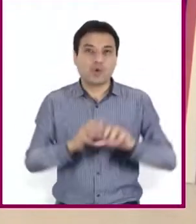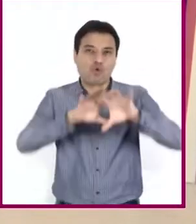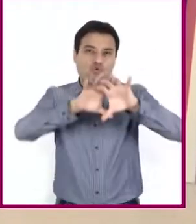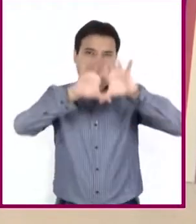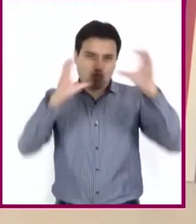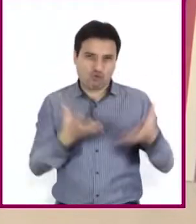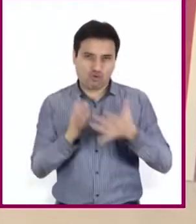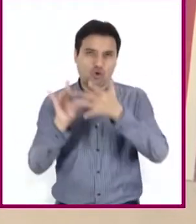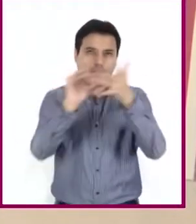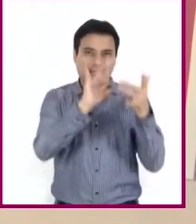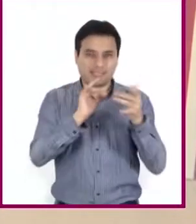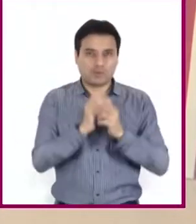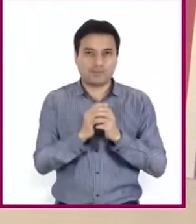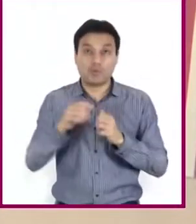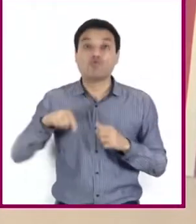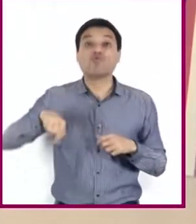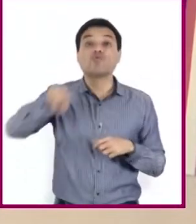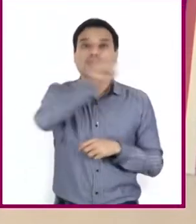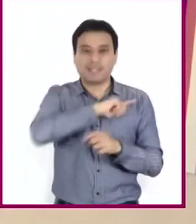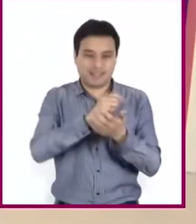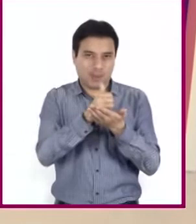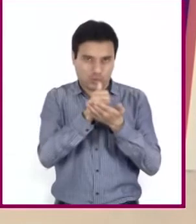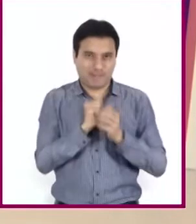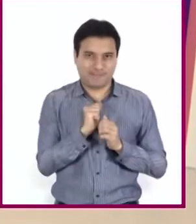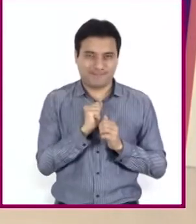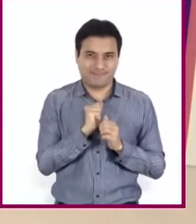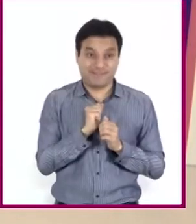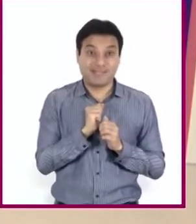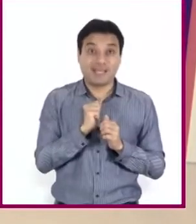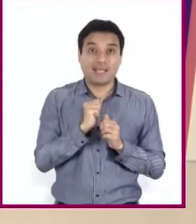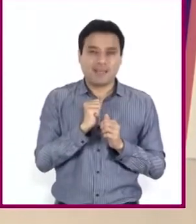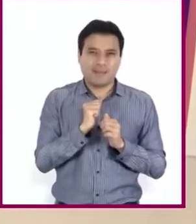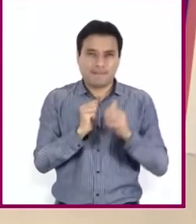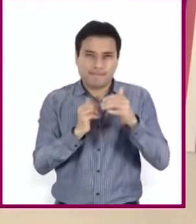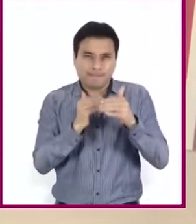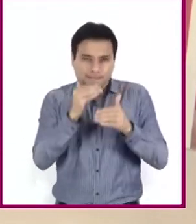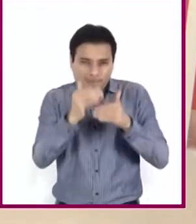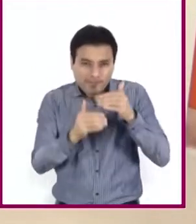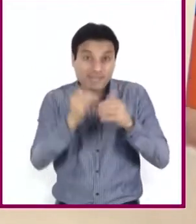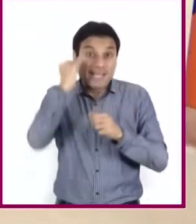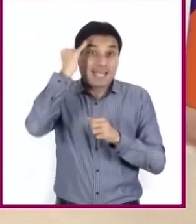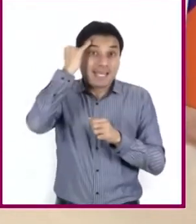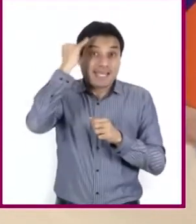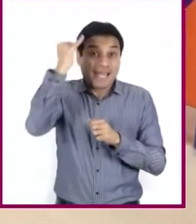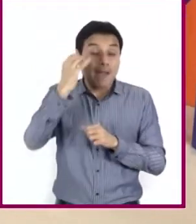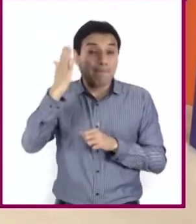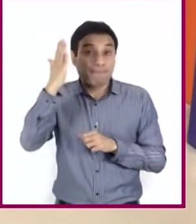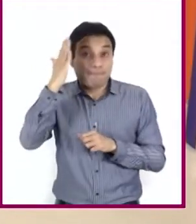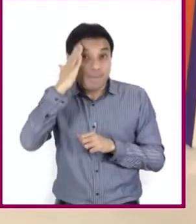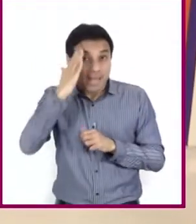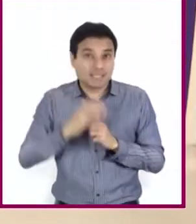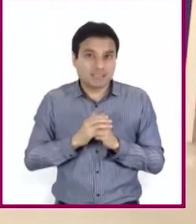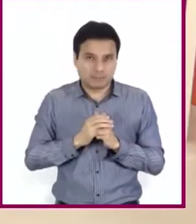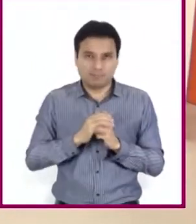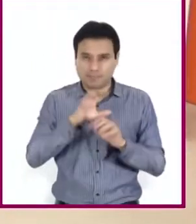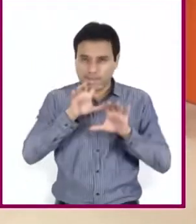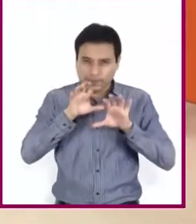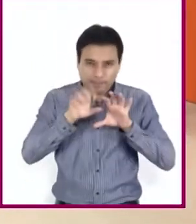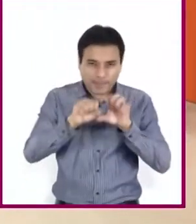y ustedes en casa me van a ayudar a identificar paso a paso las ideas primarias o